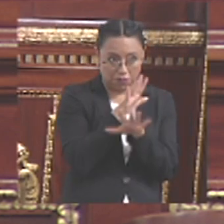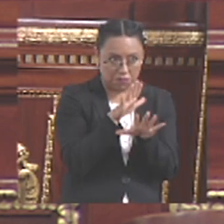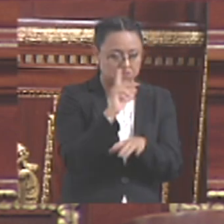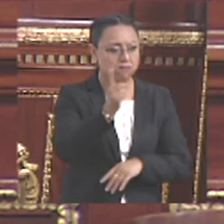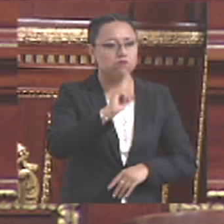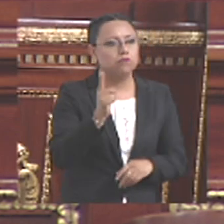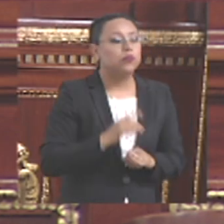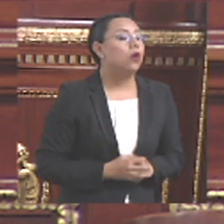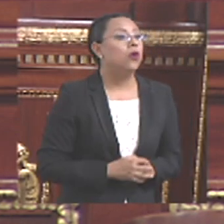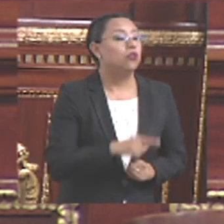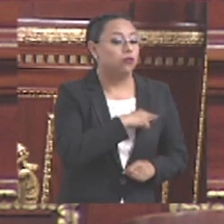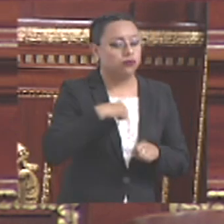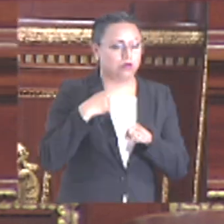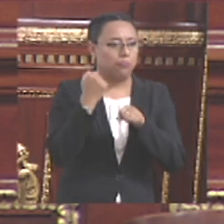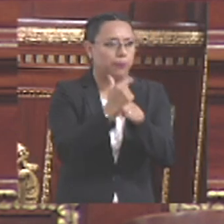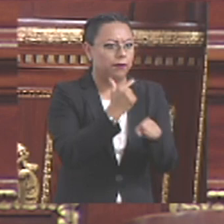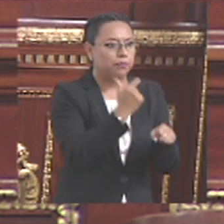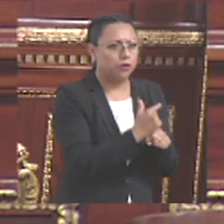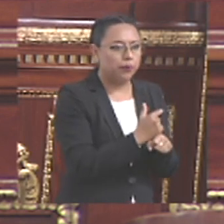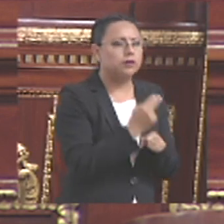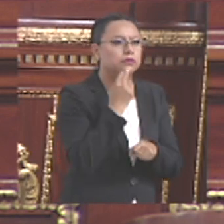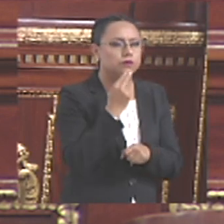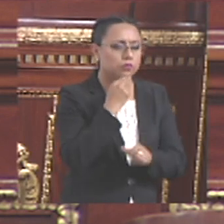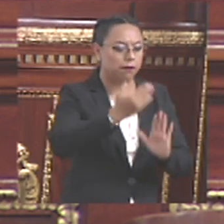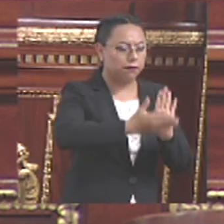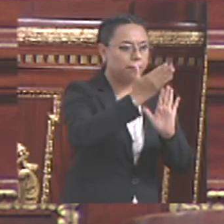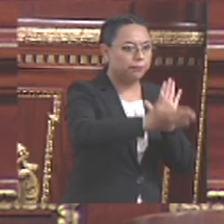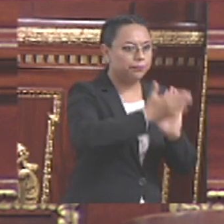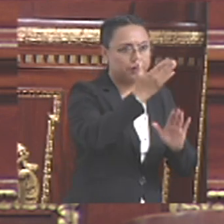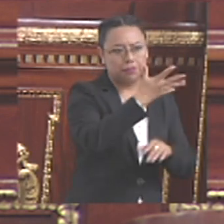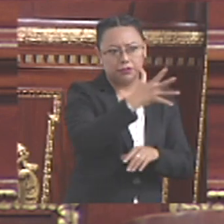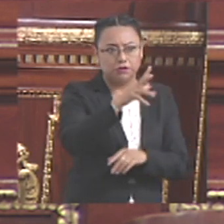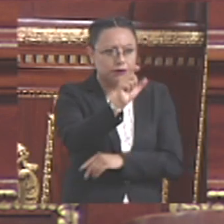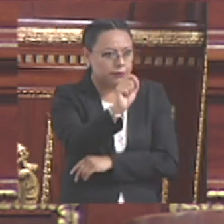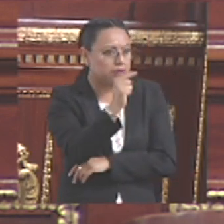ha detectado que se han destinado a la reconstrucción más de